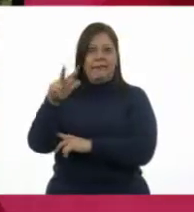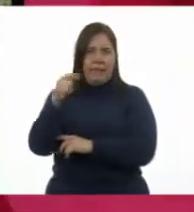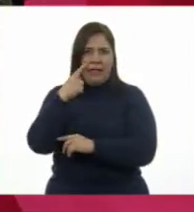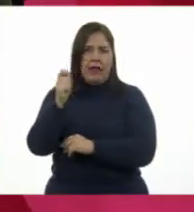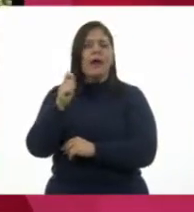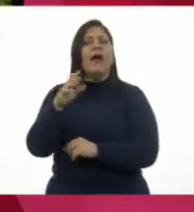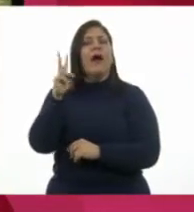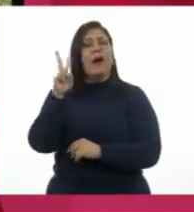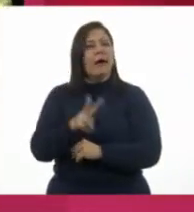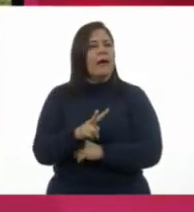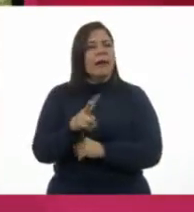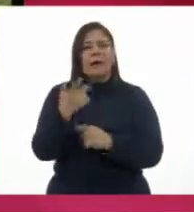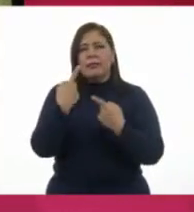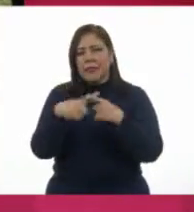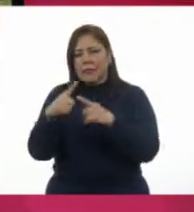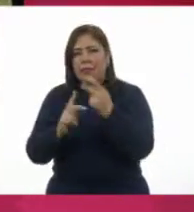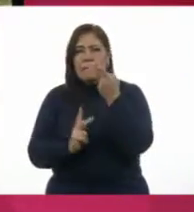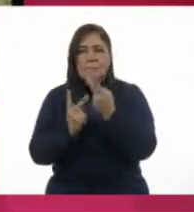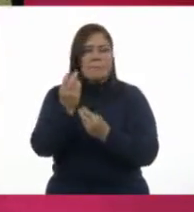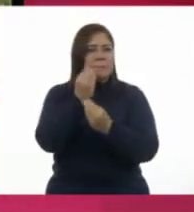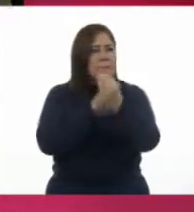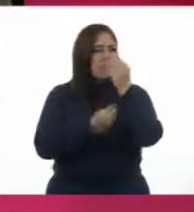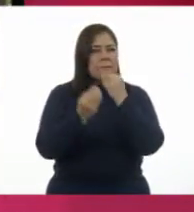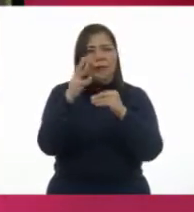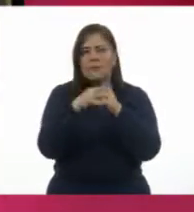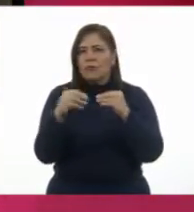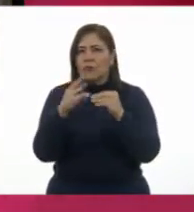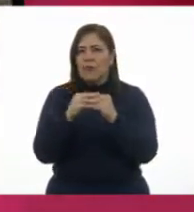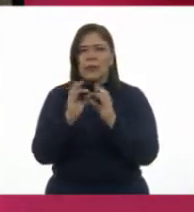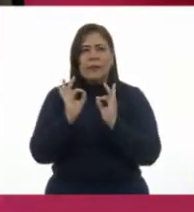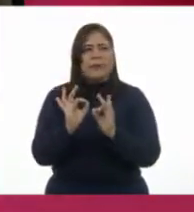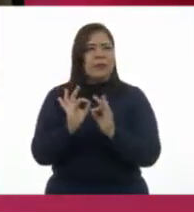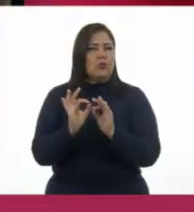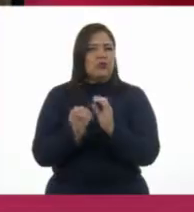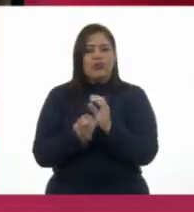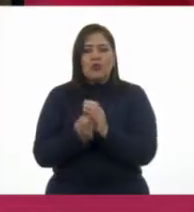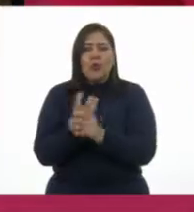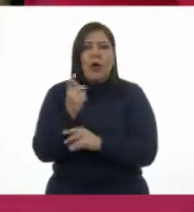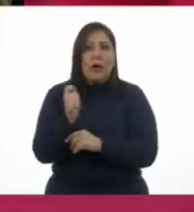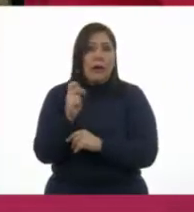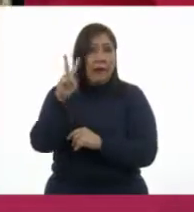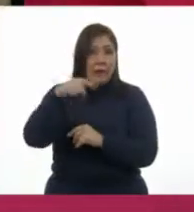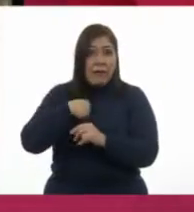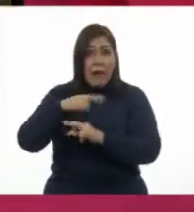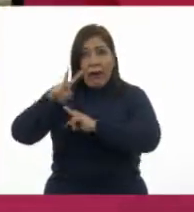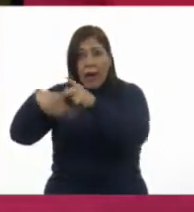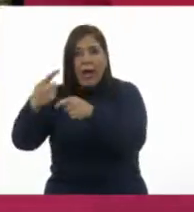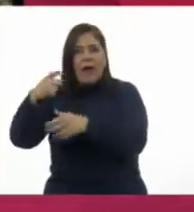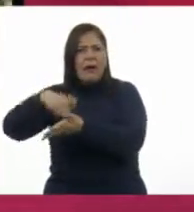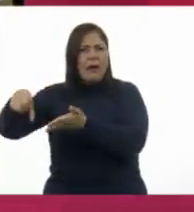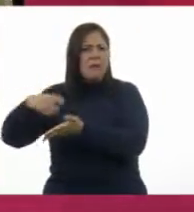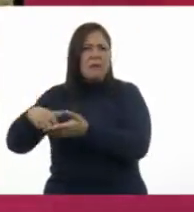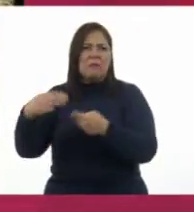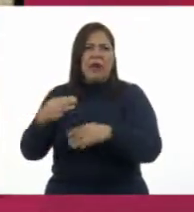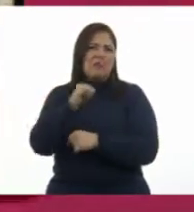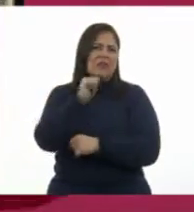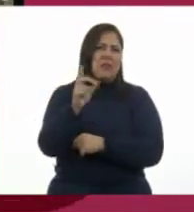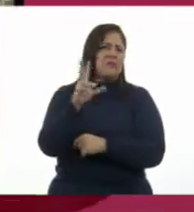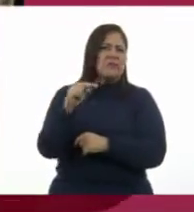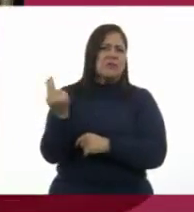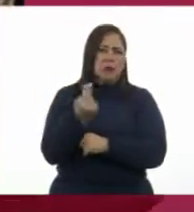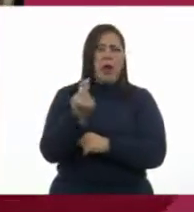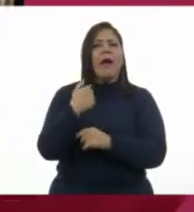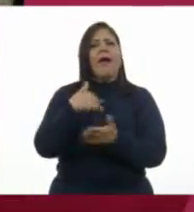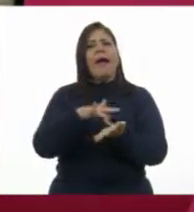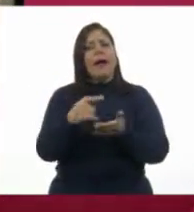Es muy rico comer las verduras y frutas frescas. Y nada de ir al mercado. Solo salimos al huerto